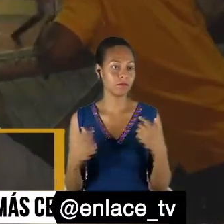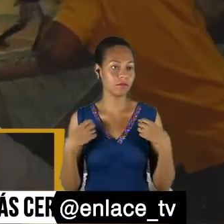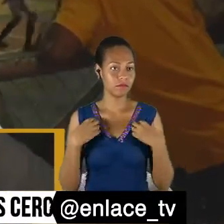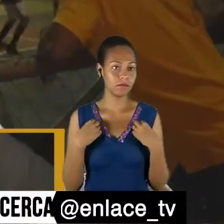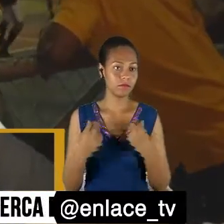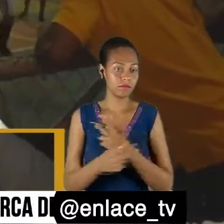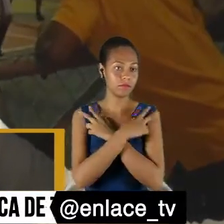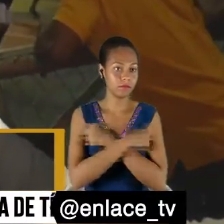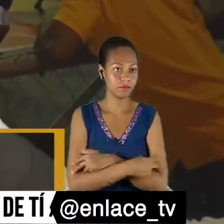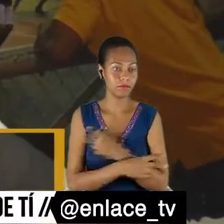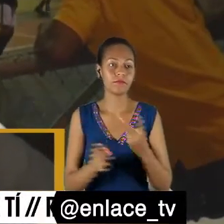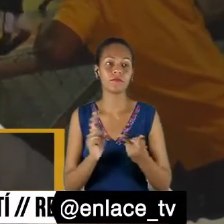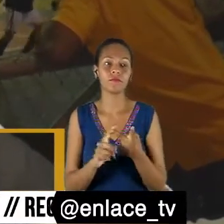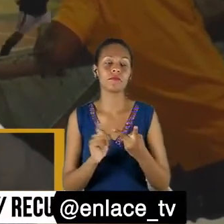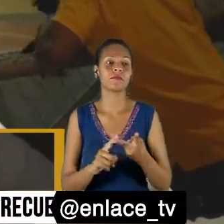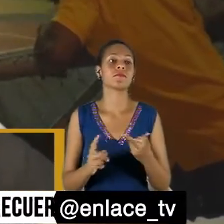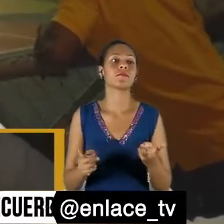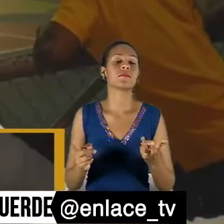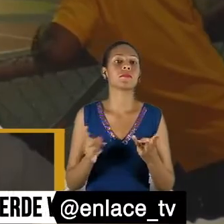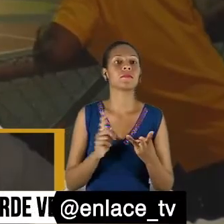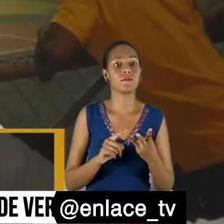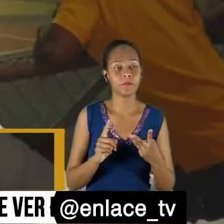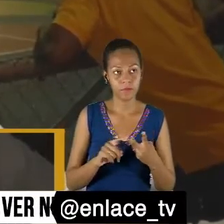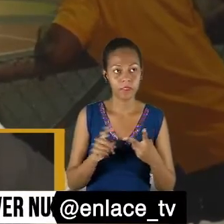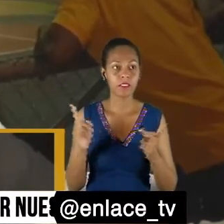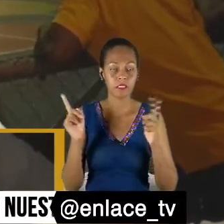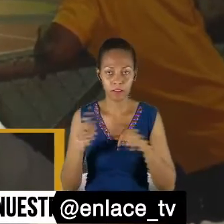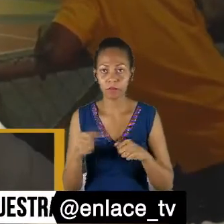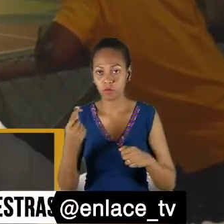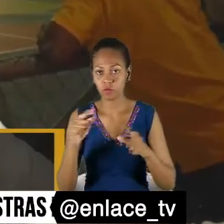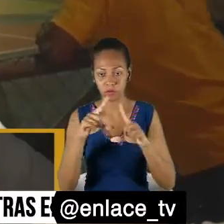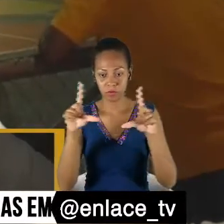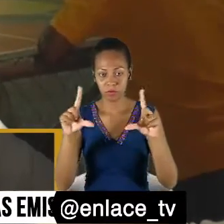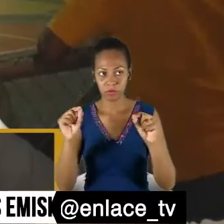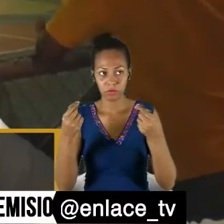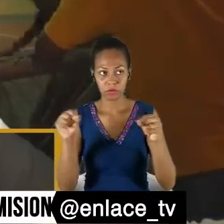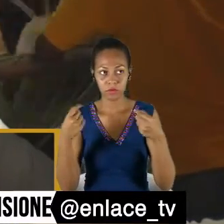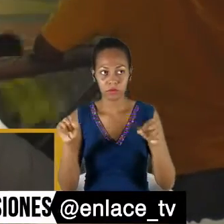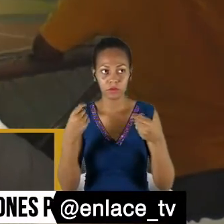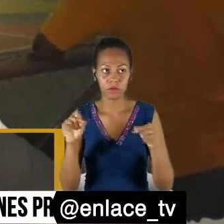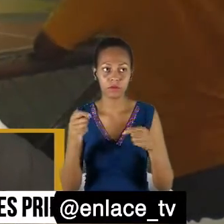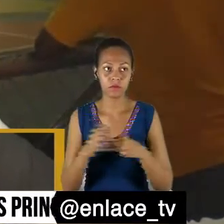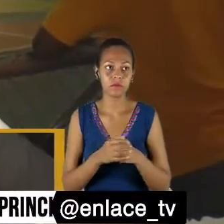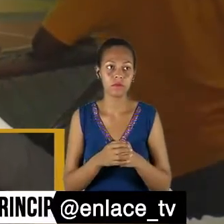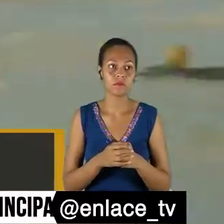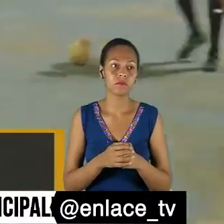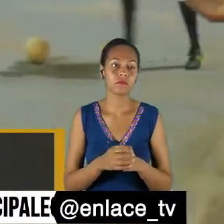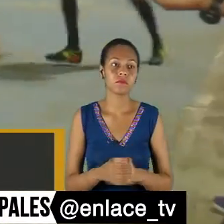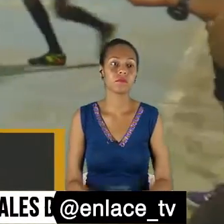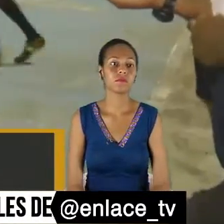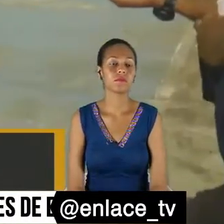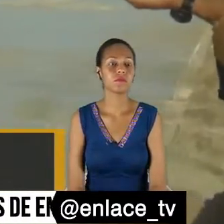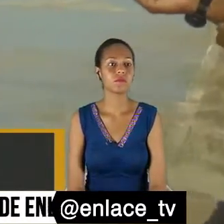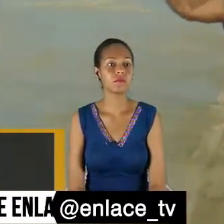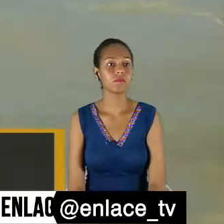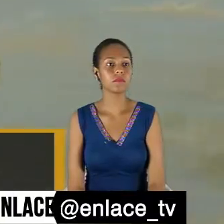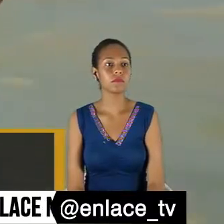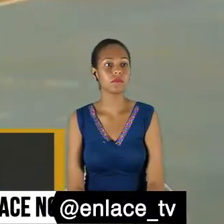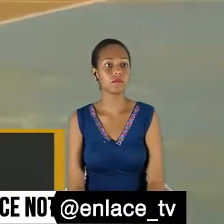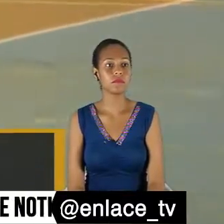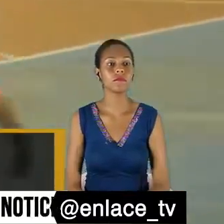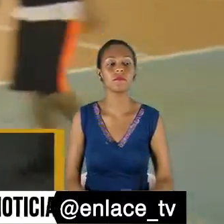puestos, también con unos bonos canjeables que se los vamos a entregar como premiación. Para el desarrollo del torneo